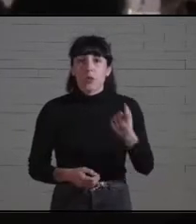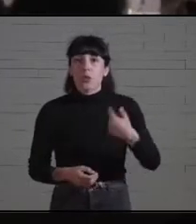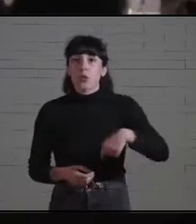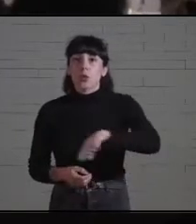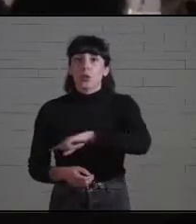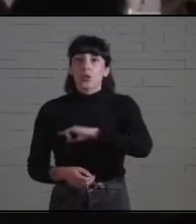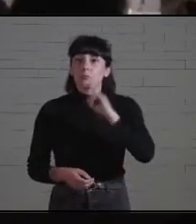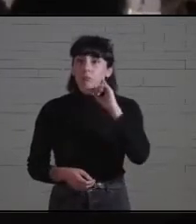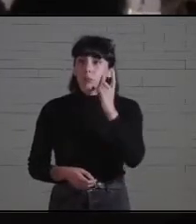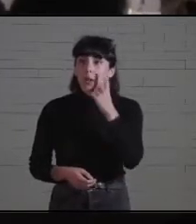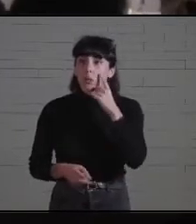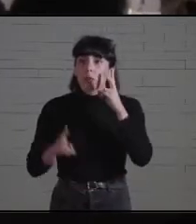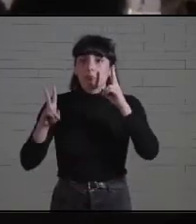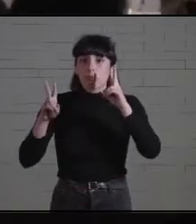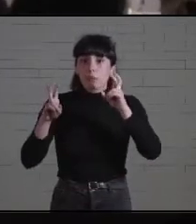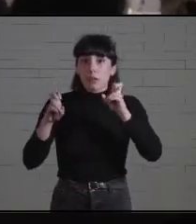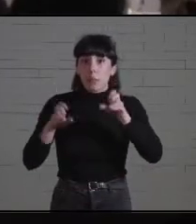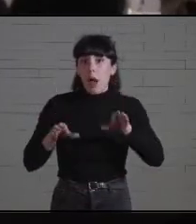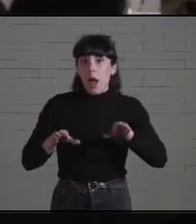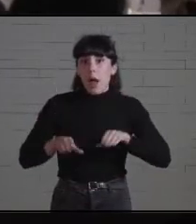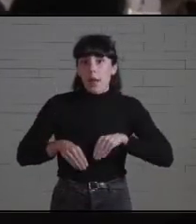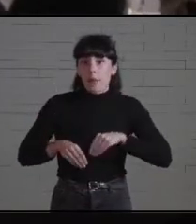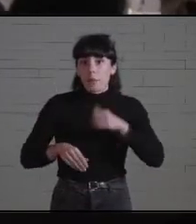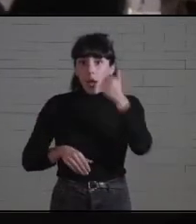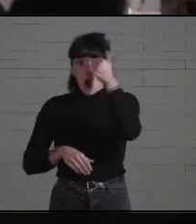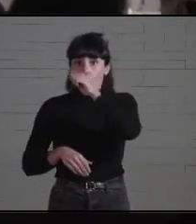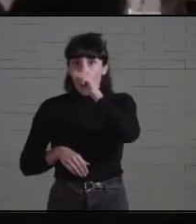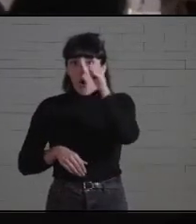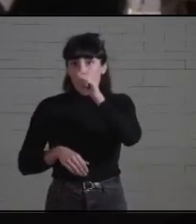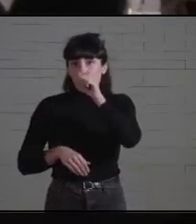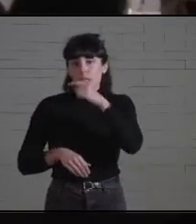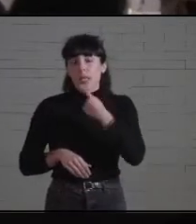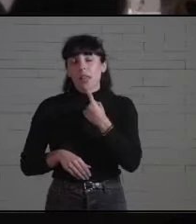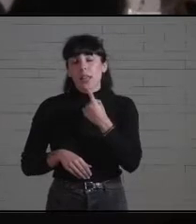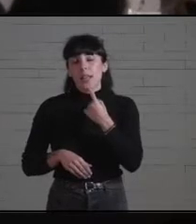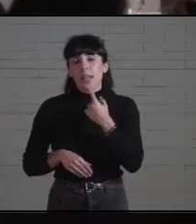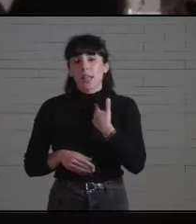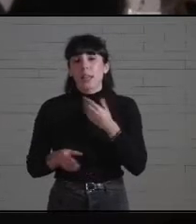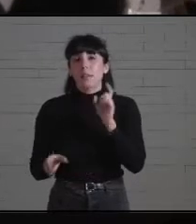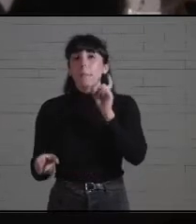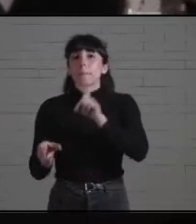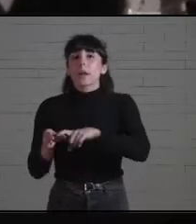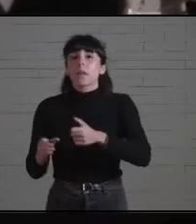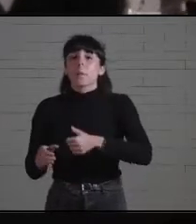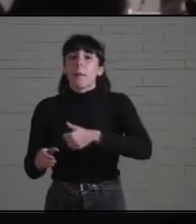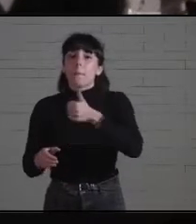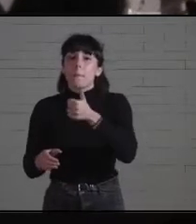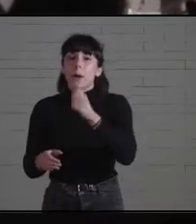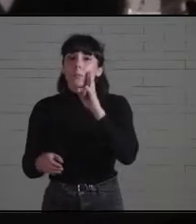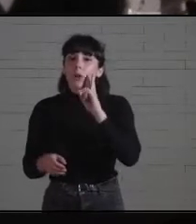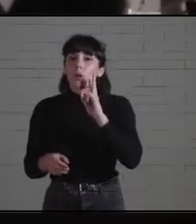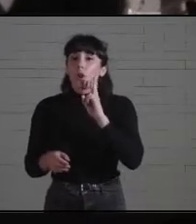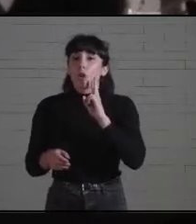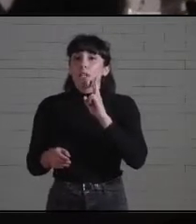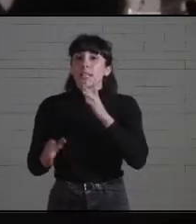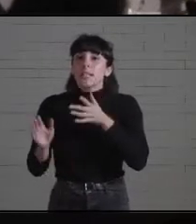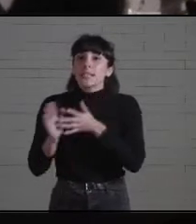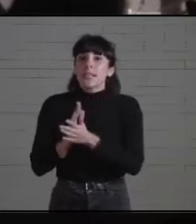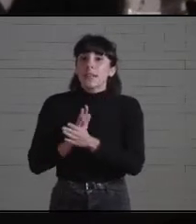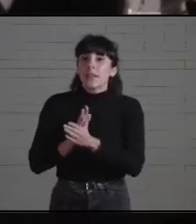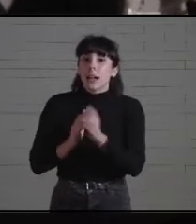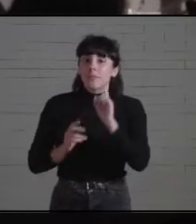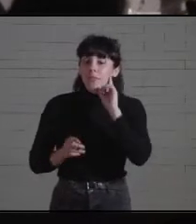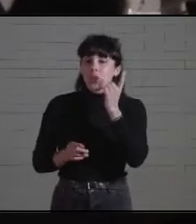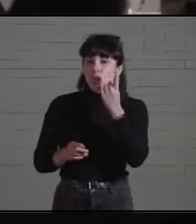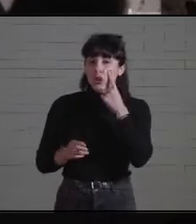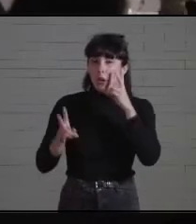que los hombres suelen sobrevalorar sus contribuciones porque no tienen en cuenta la carga mental de planificar, organizar